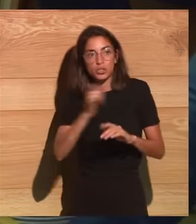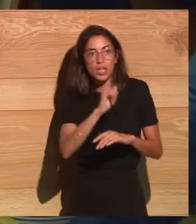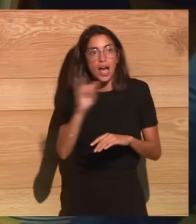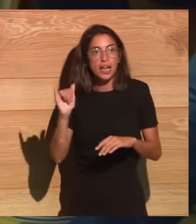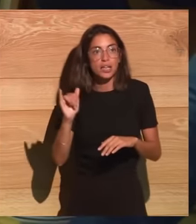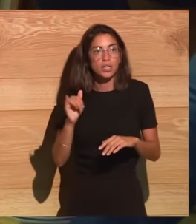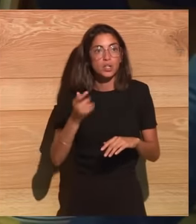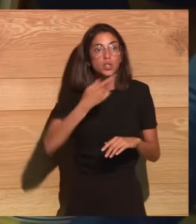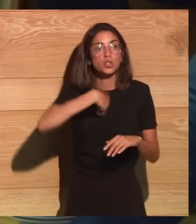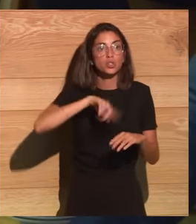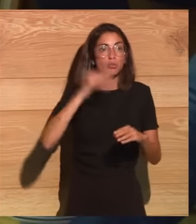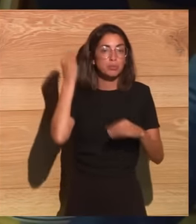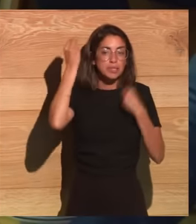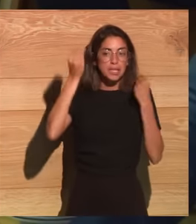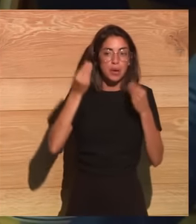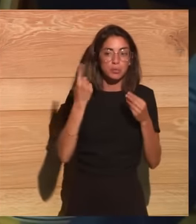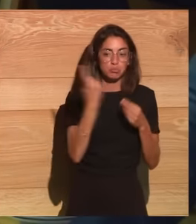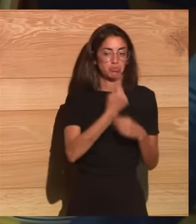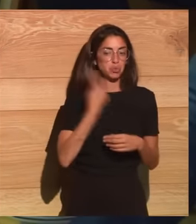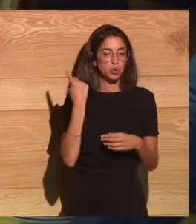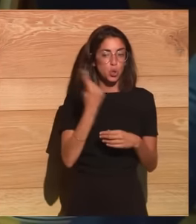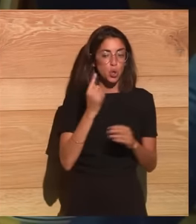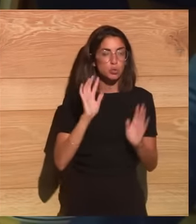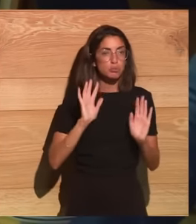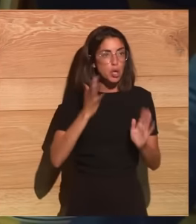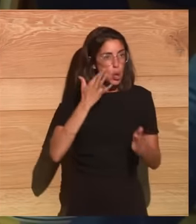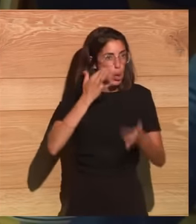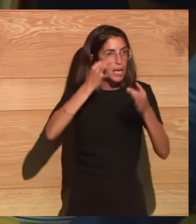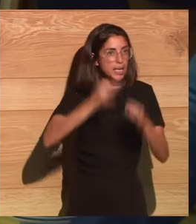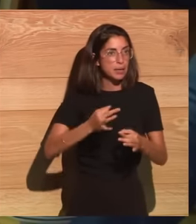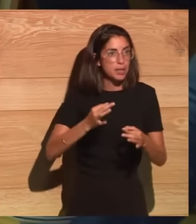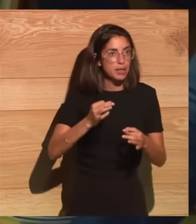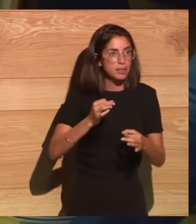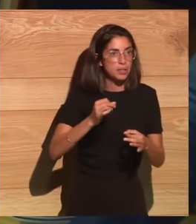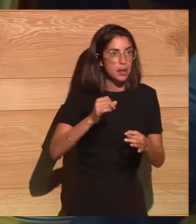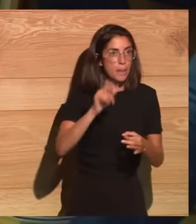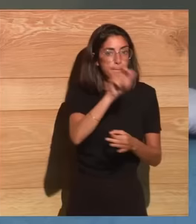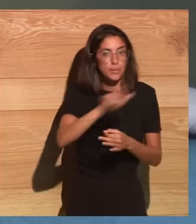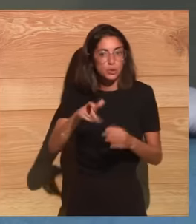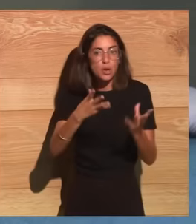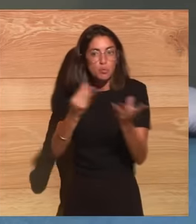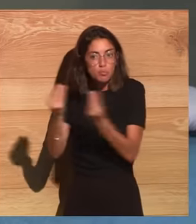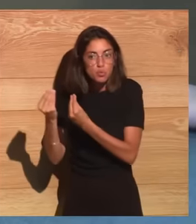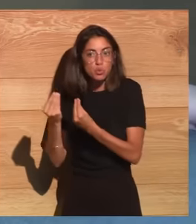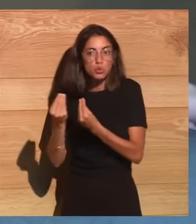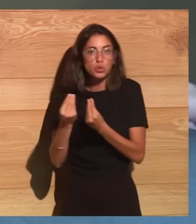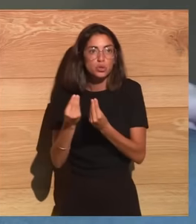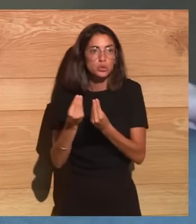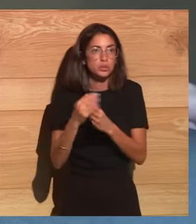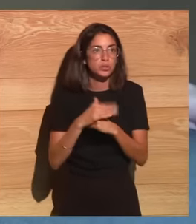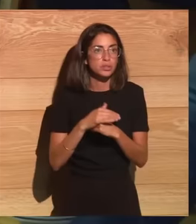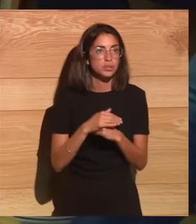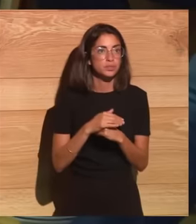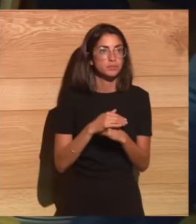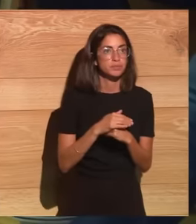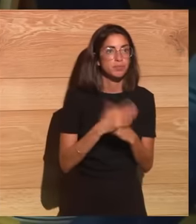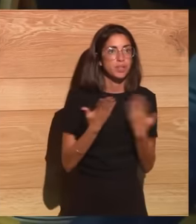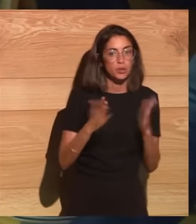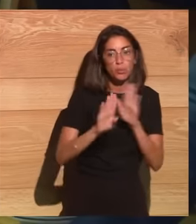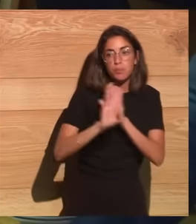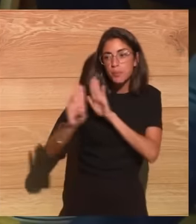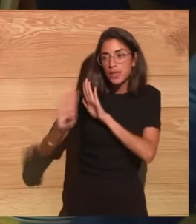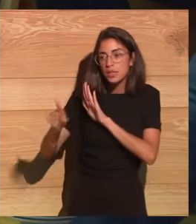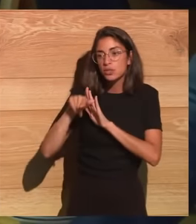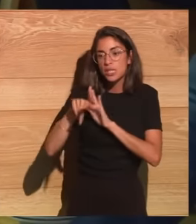nos pensábamos que estábamos solos, pero en realidad somos muchos robando libros a los vecinos. O pero sea, estás que, solo, que, pero eso seguís, que... solo, seguís